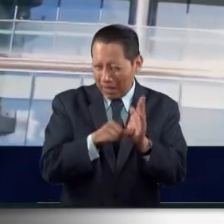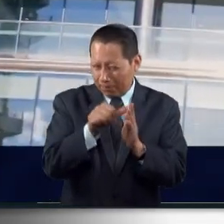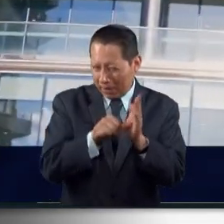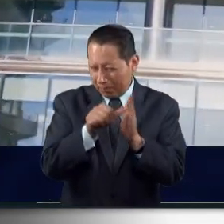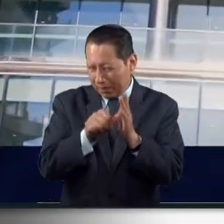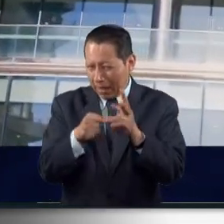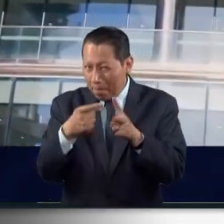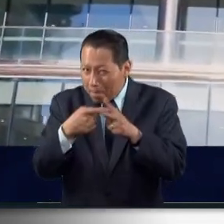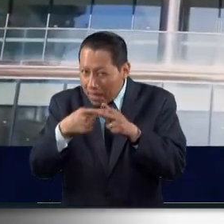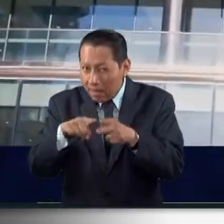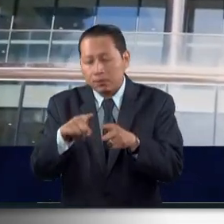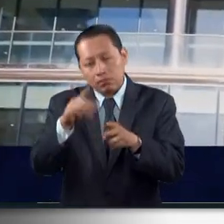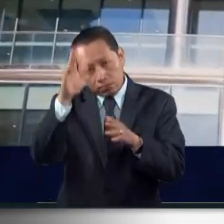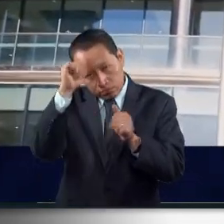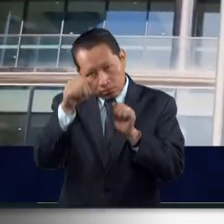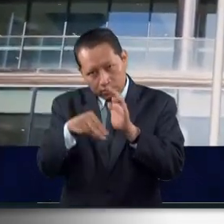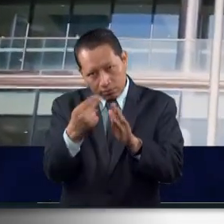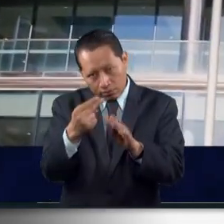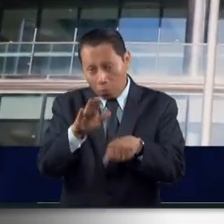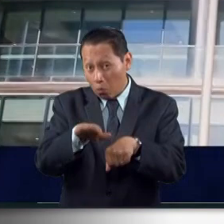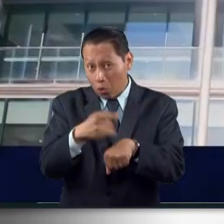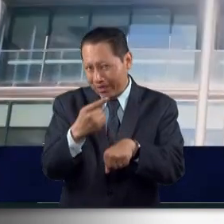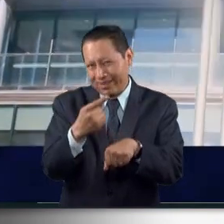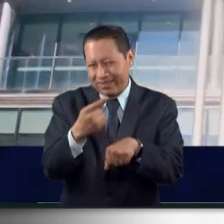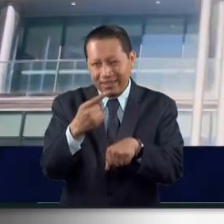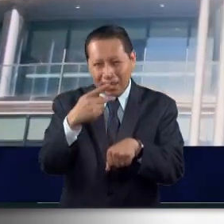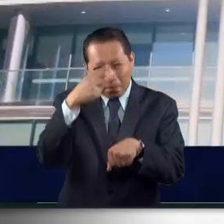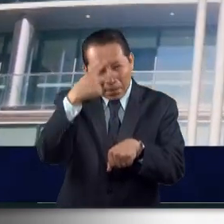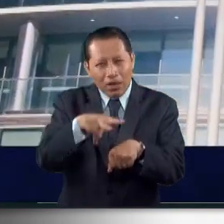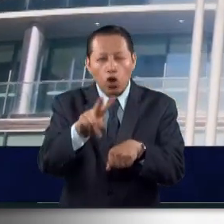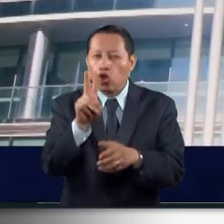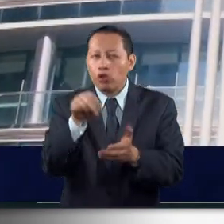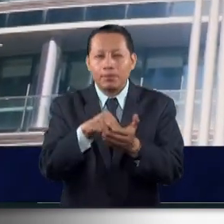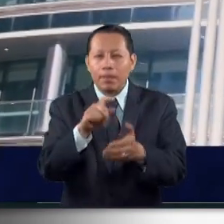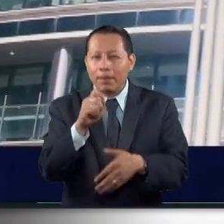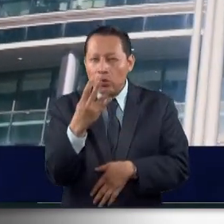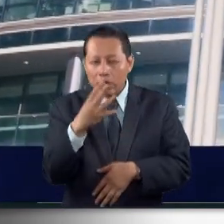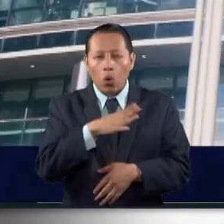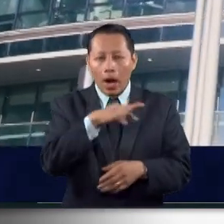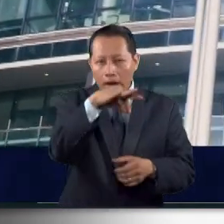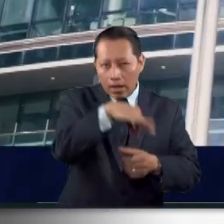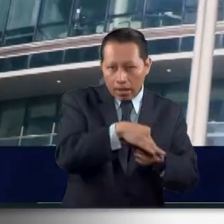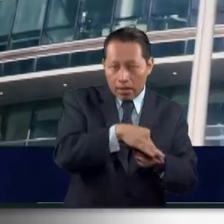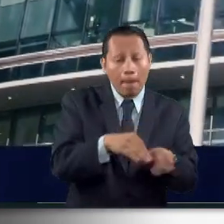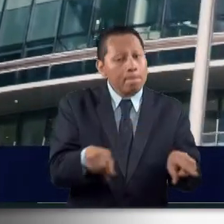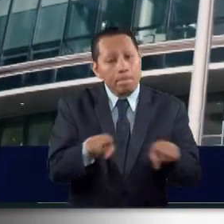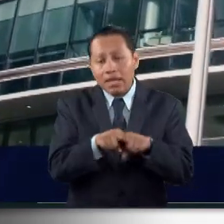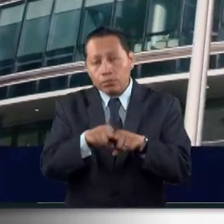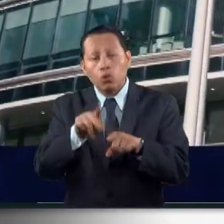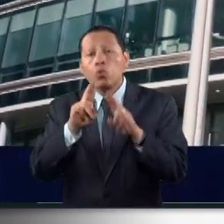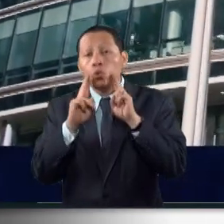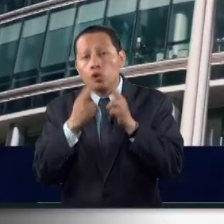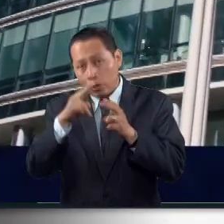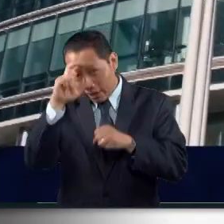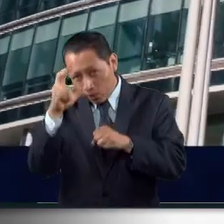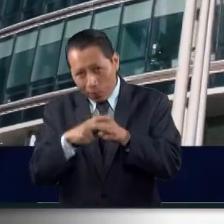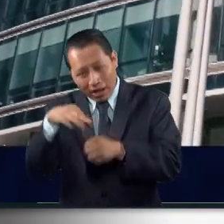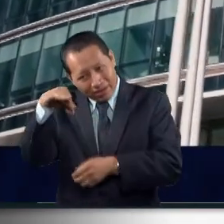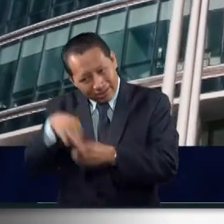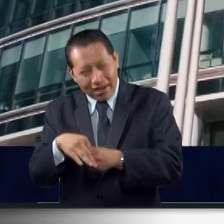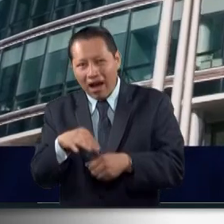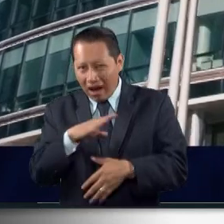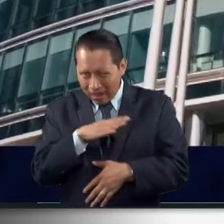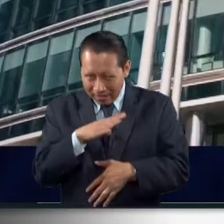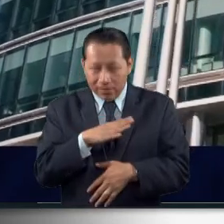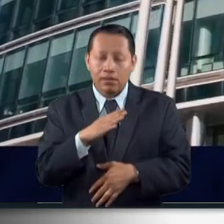tema electoral. En 2024 hay elecciones en México, pero también en la Unión Europea. Entonces queremos hacerlo antes para evitar que